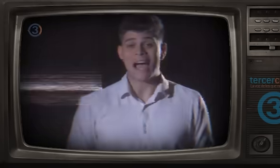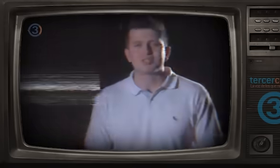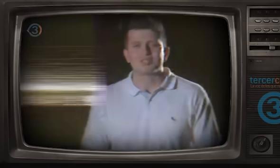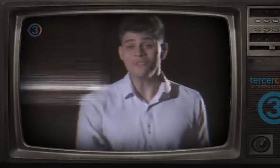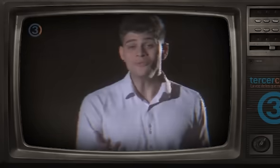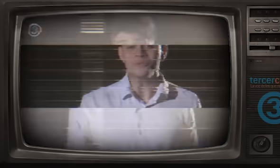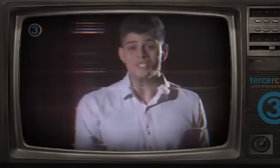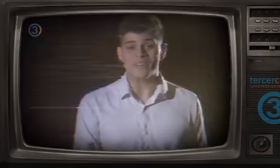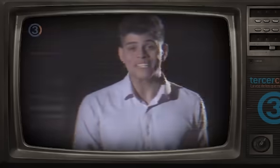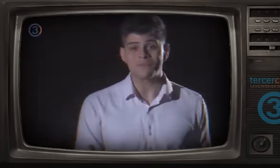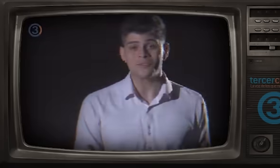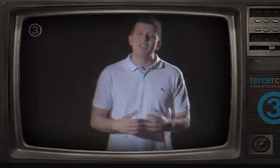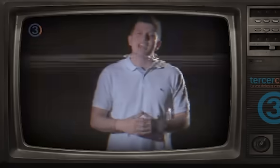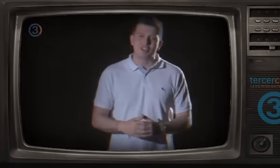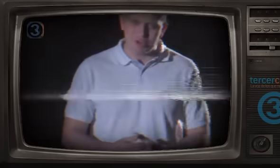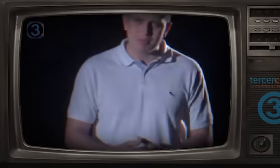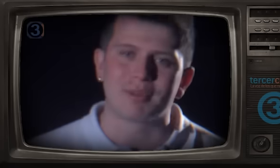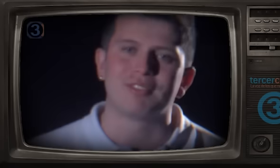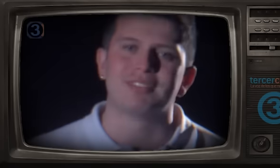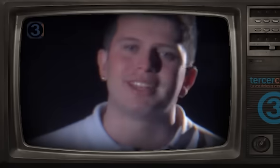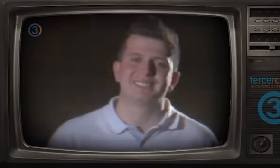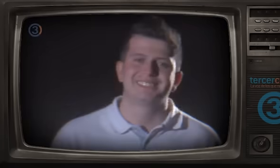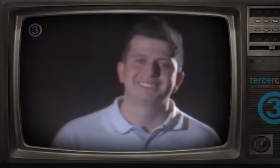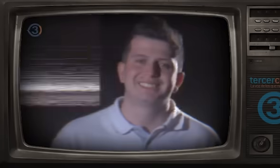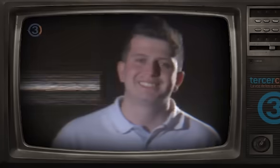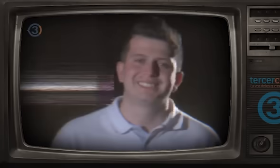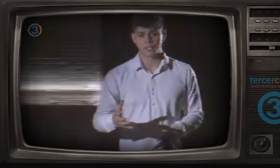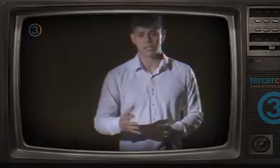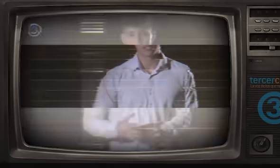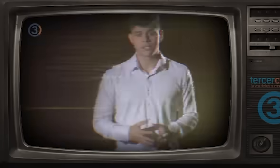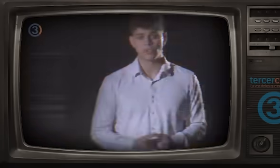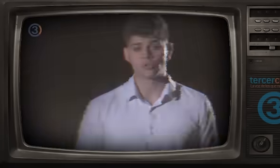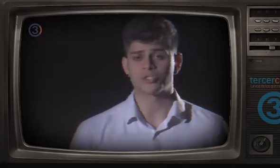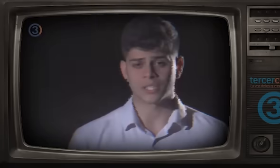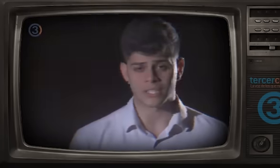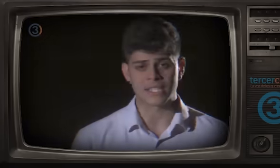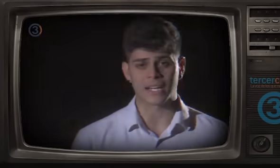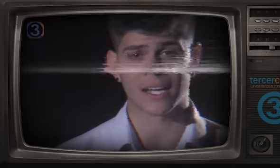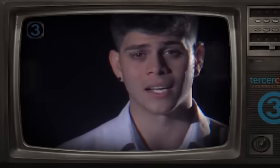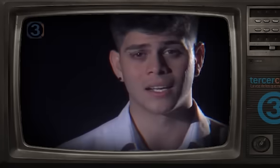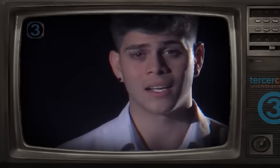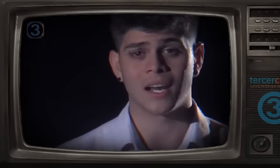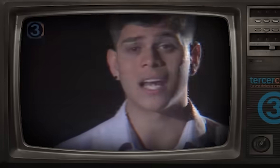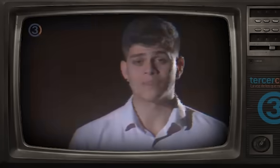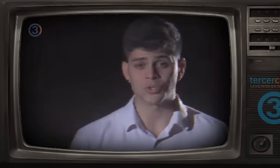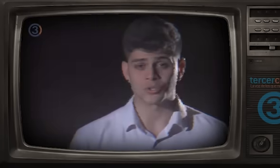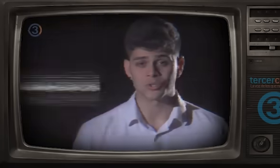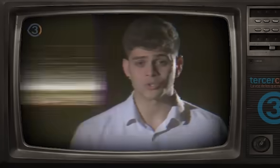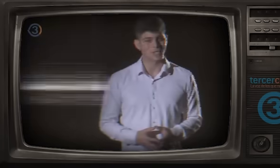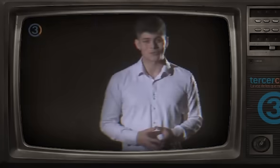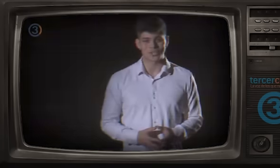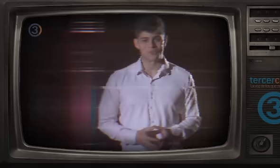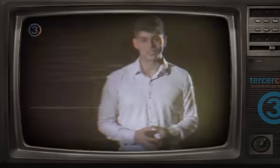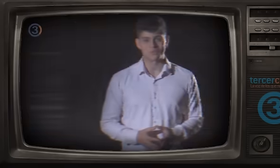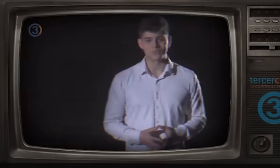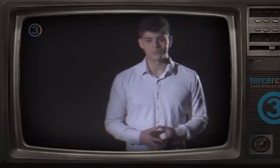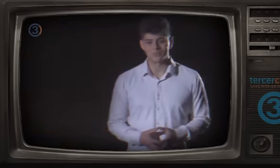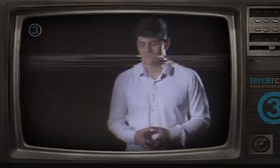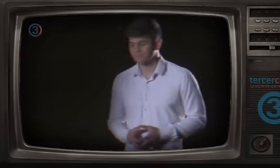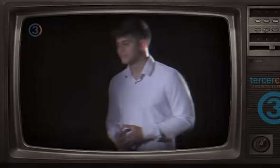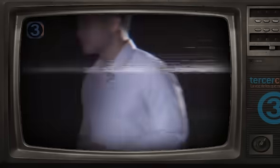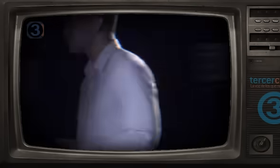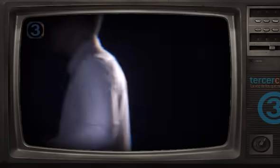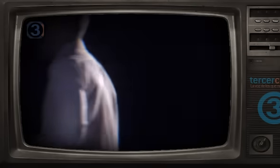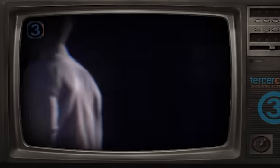conocidos así juntos visibilizamos la Colombia recuerda somos el tercer canal la voz de los que no tienen